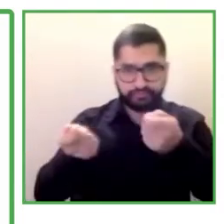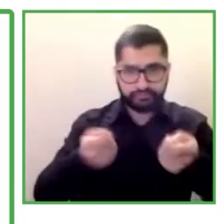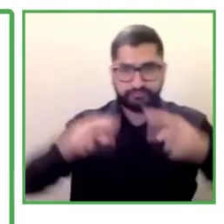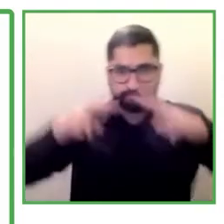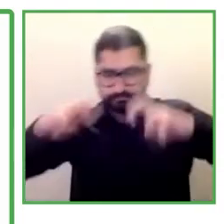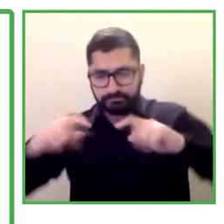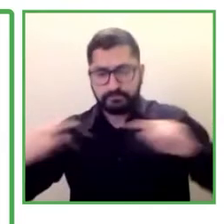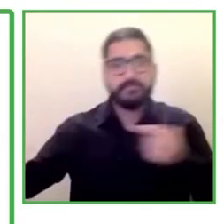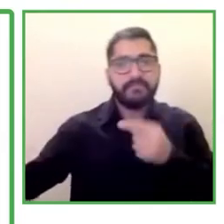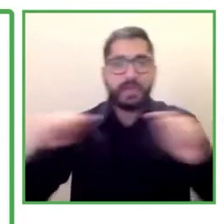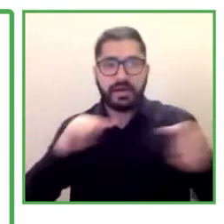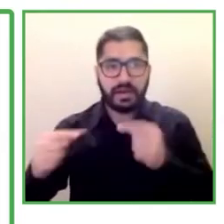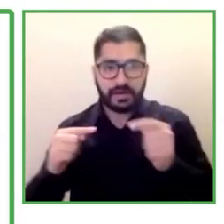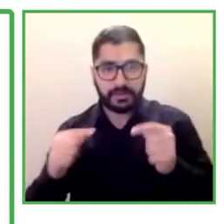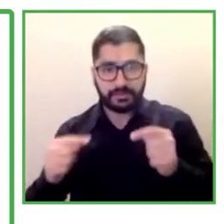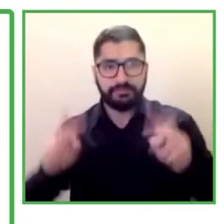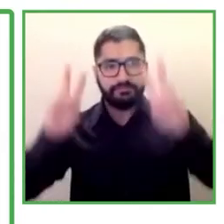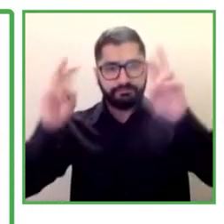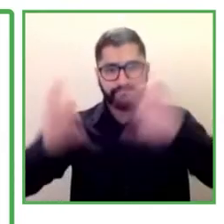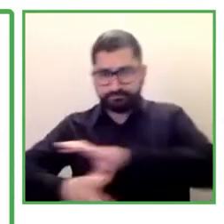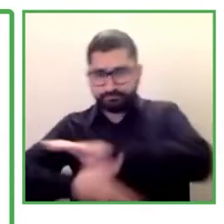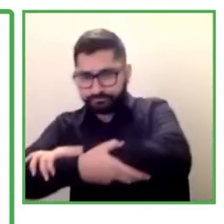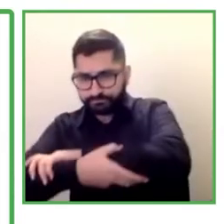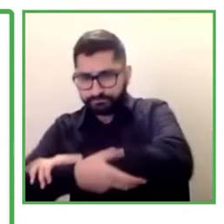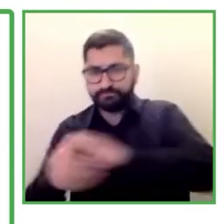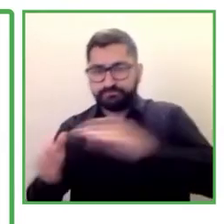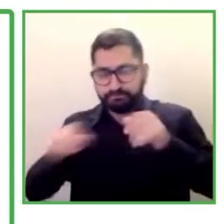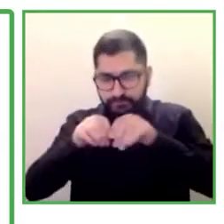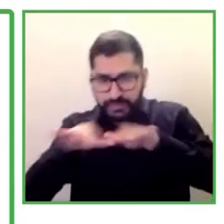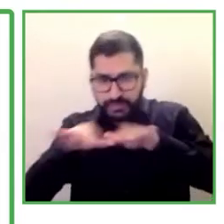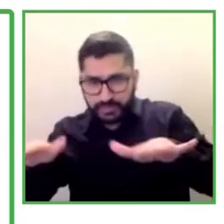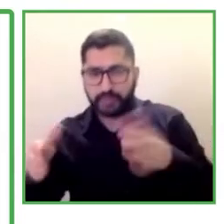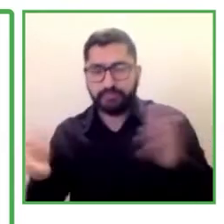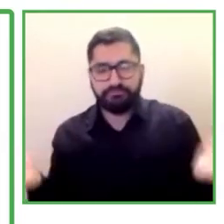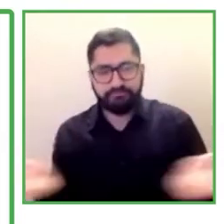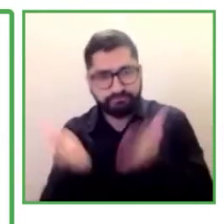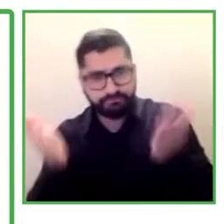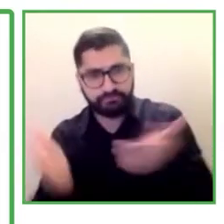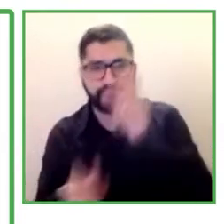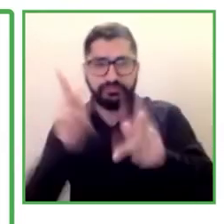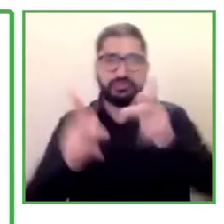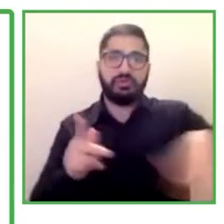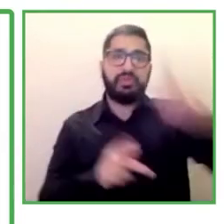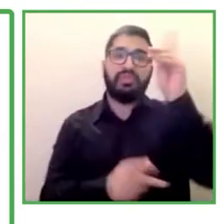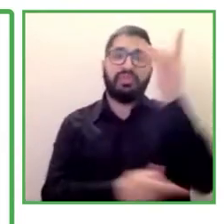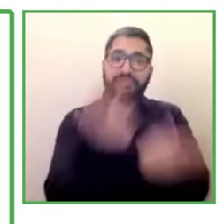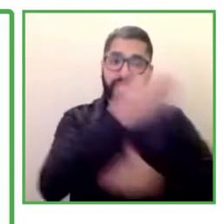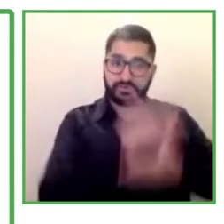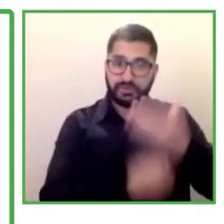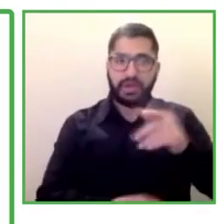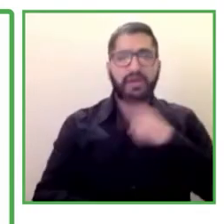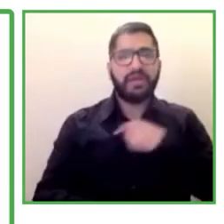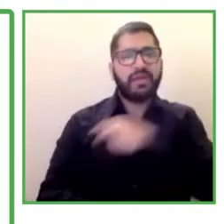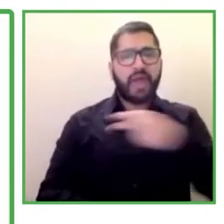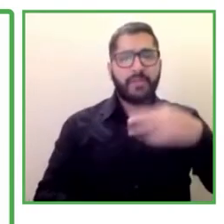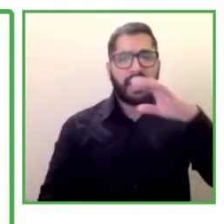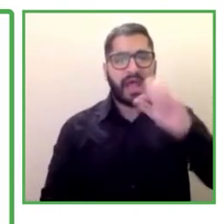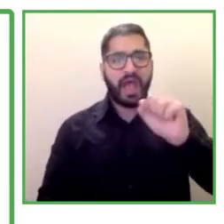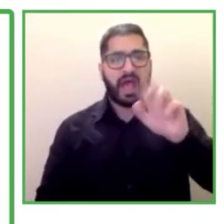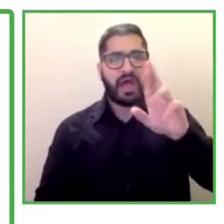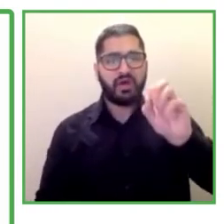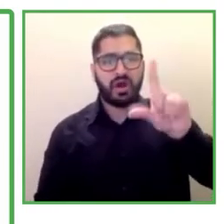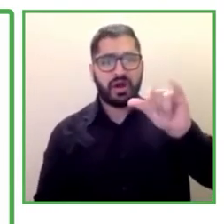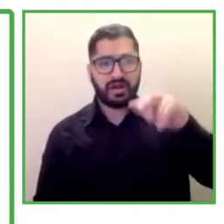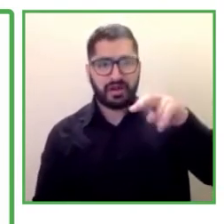promover el empleo de las personas con discapacidad. Soy Carolina Carrasco, especialista de proyectos del Laboratorio de Innovación del Grupo